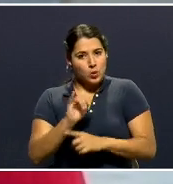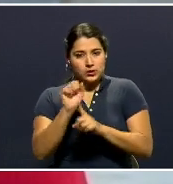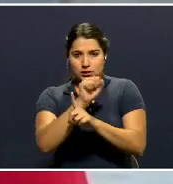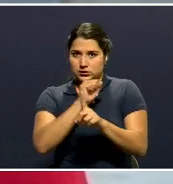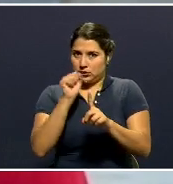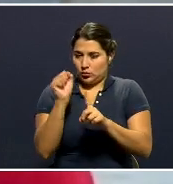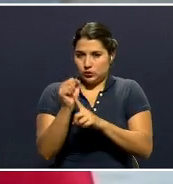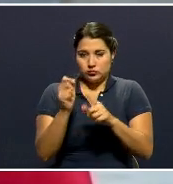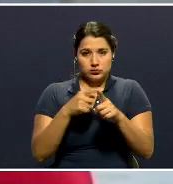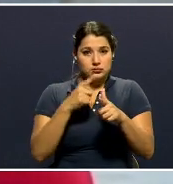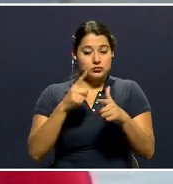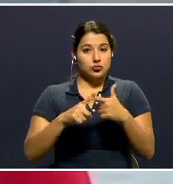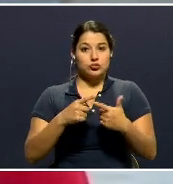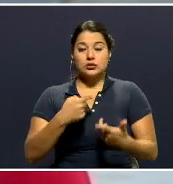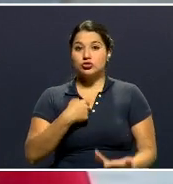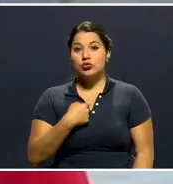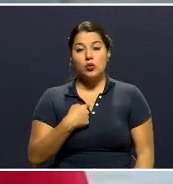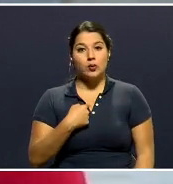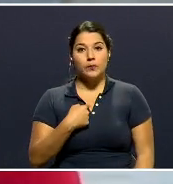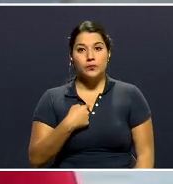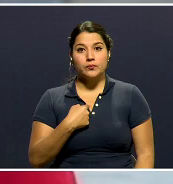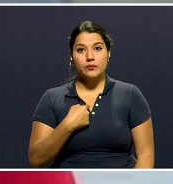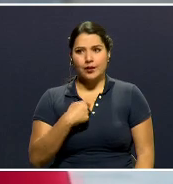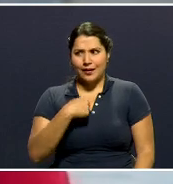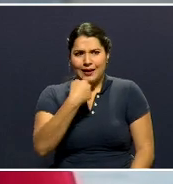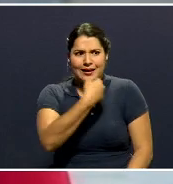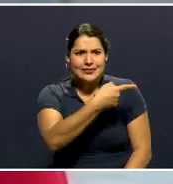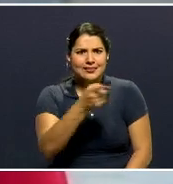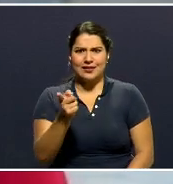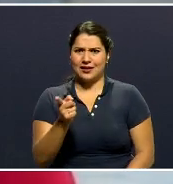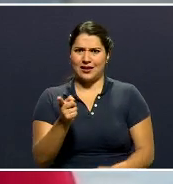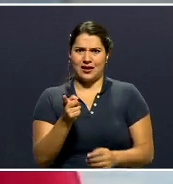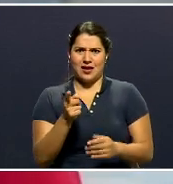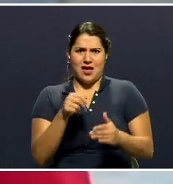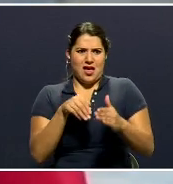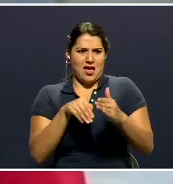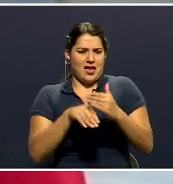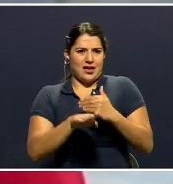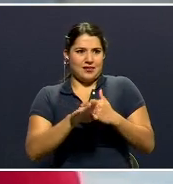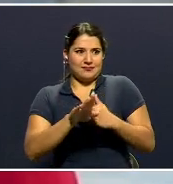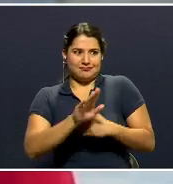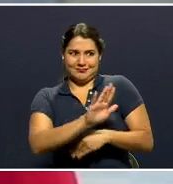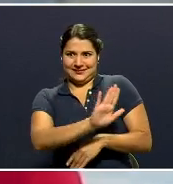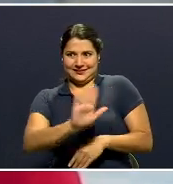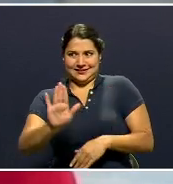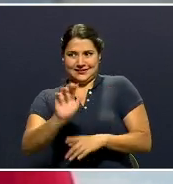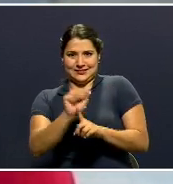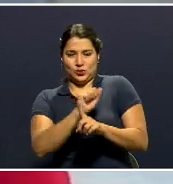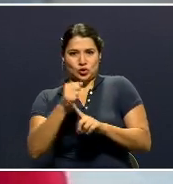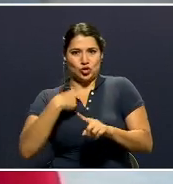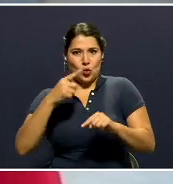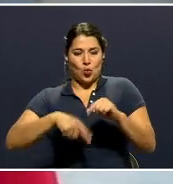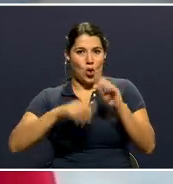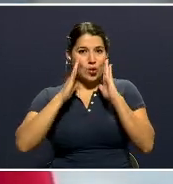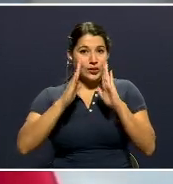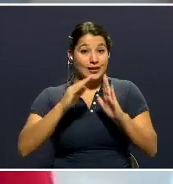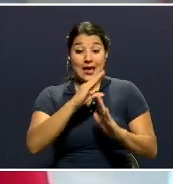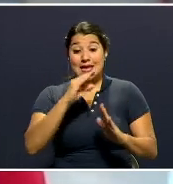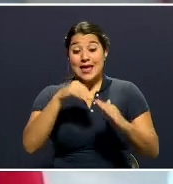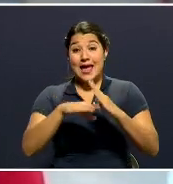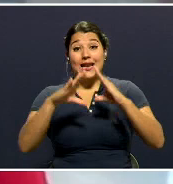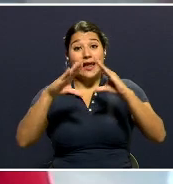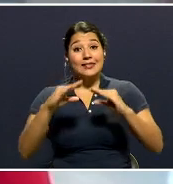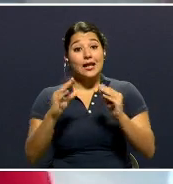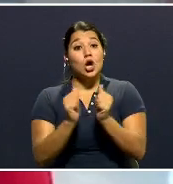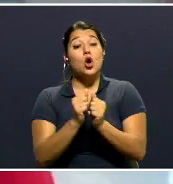situación yo les dije que en esas condiciones yo no les podía atender y que en horas de la tarde con